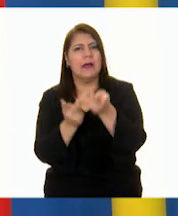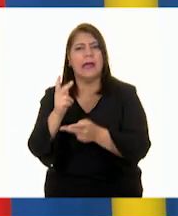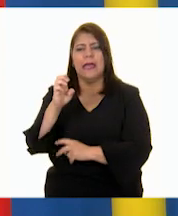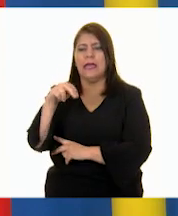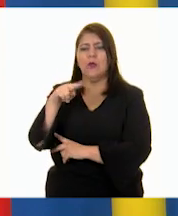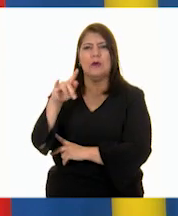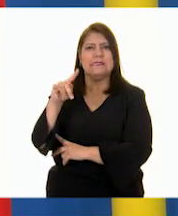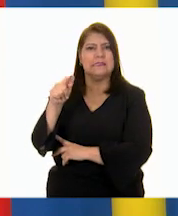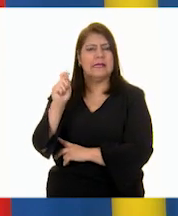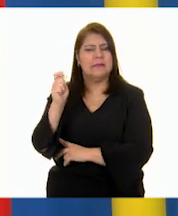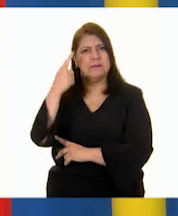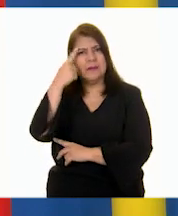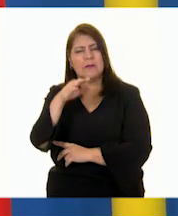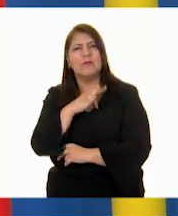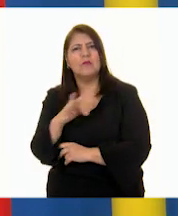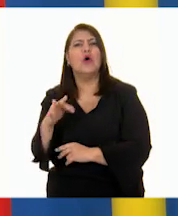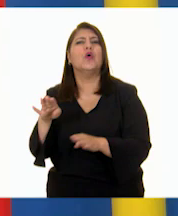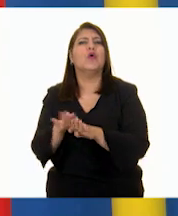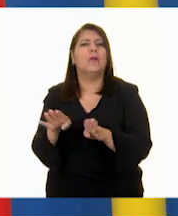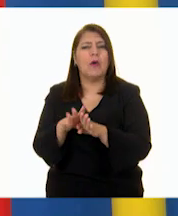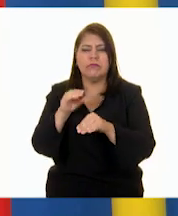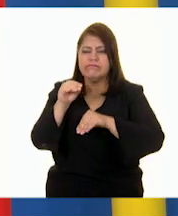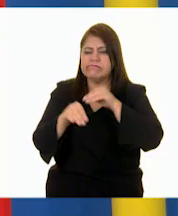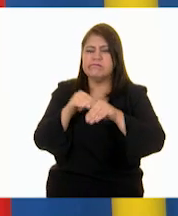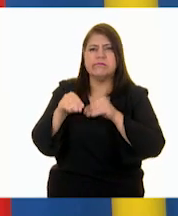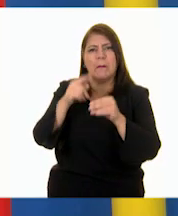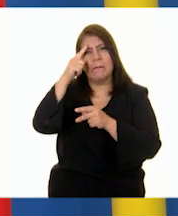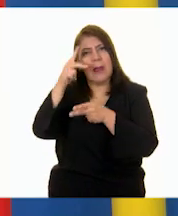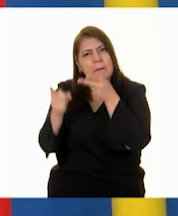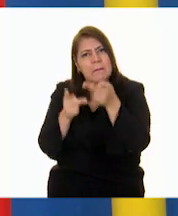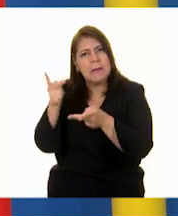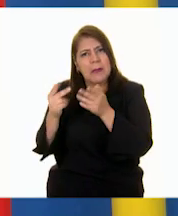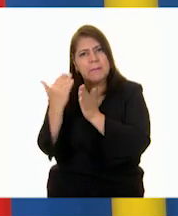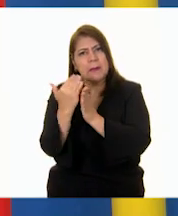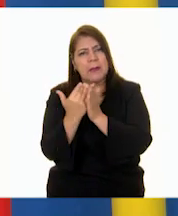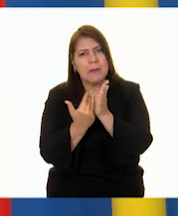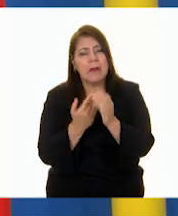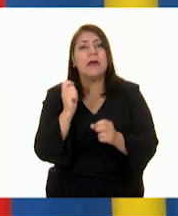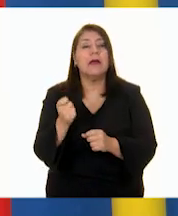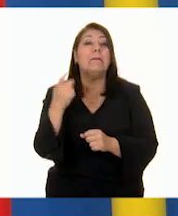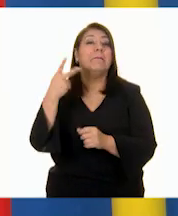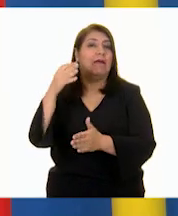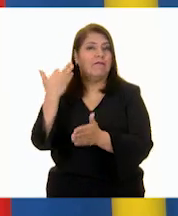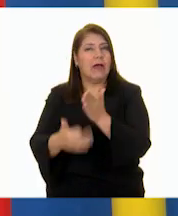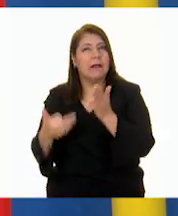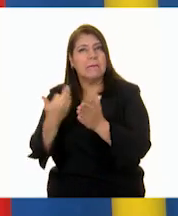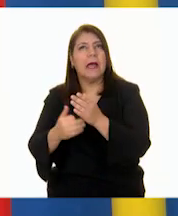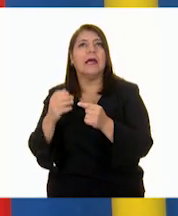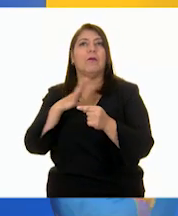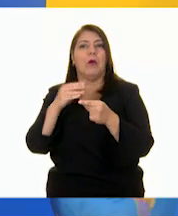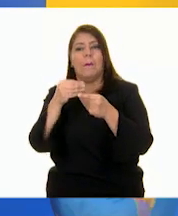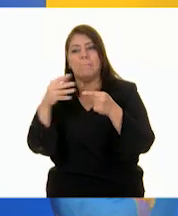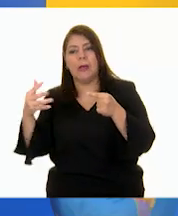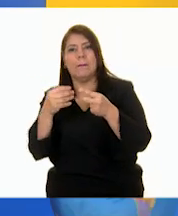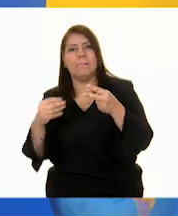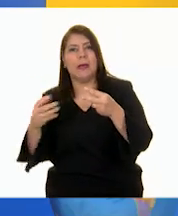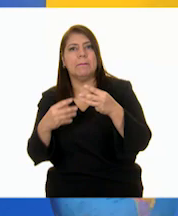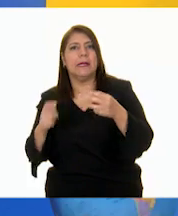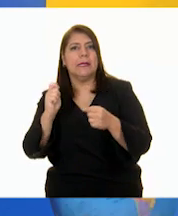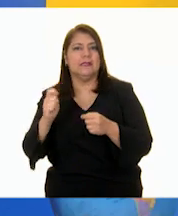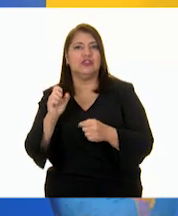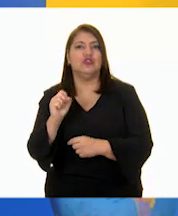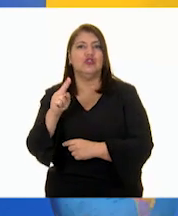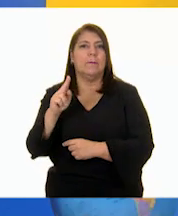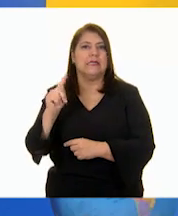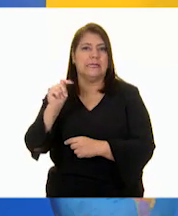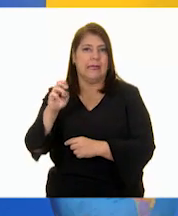la semana pasada definimos para el diseño del cuestionario, aunque nos faltó definir las preguntas por subtema. Así es, María.